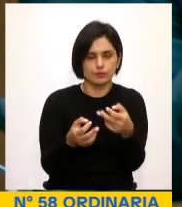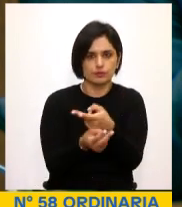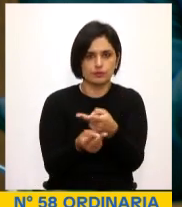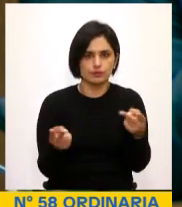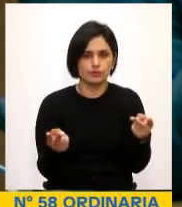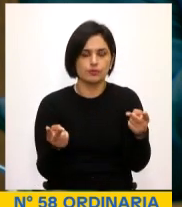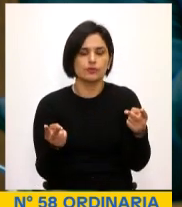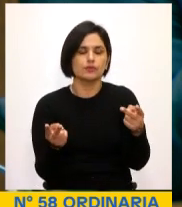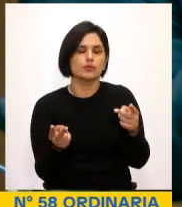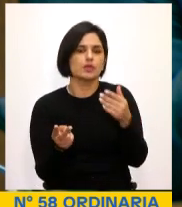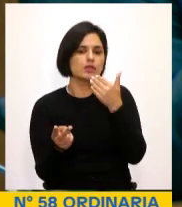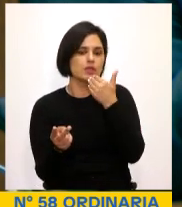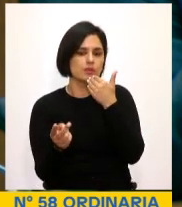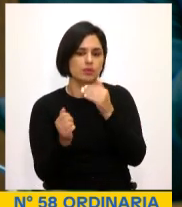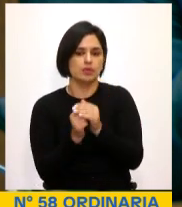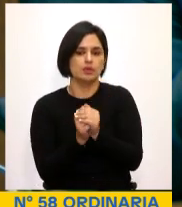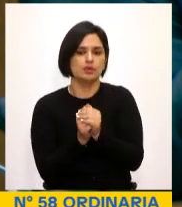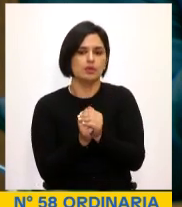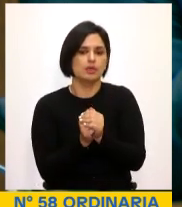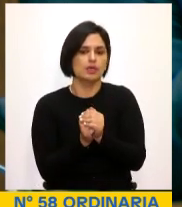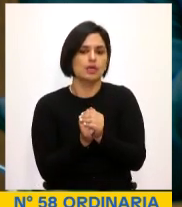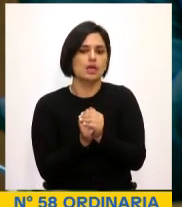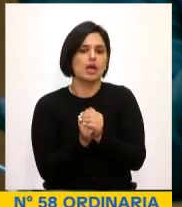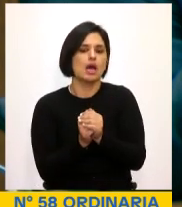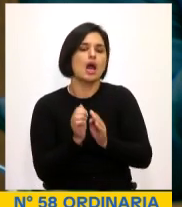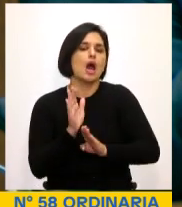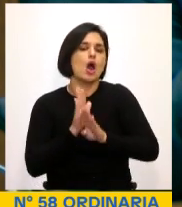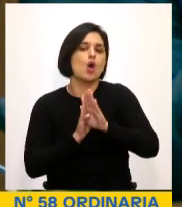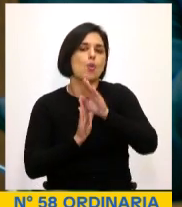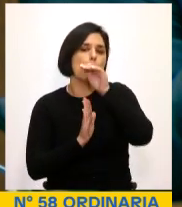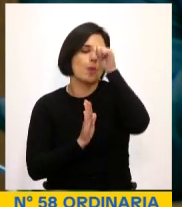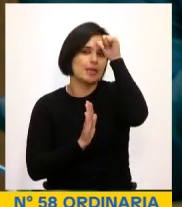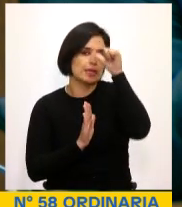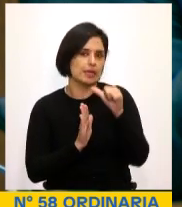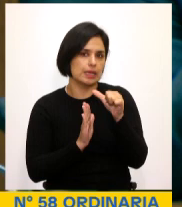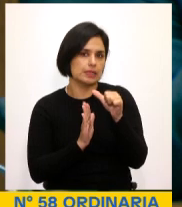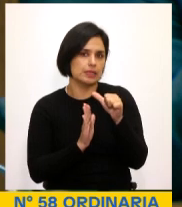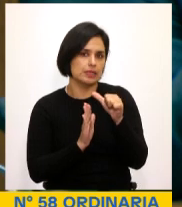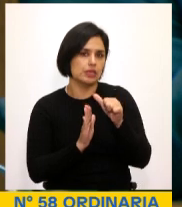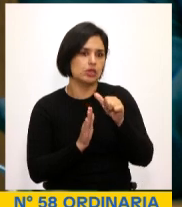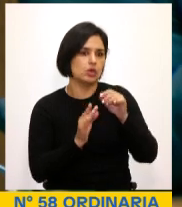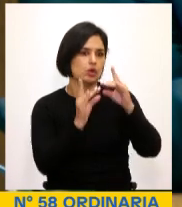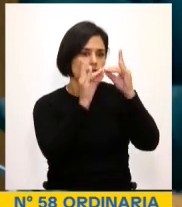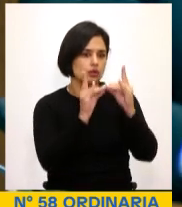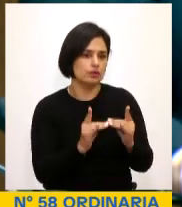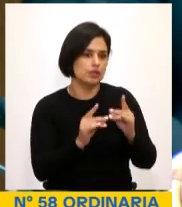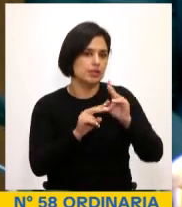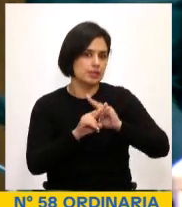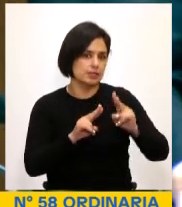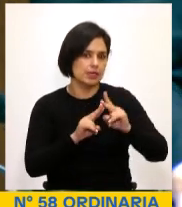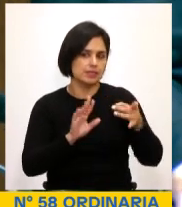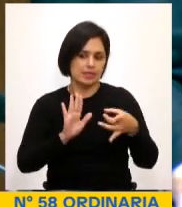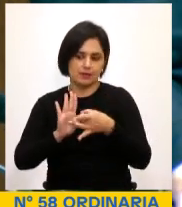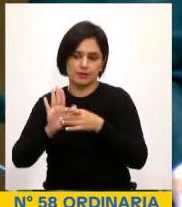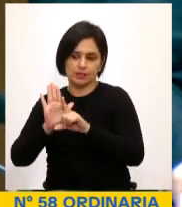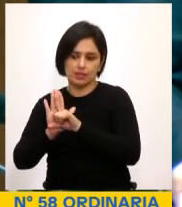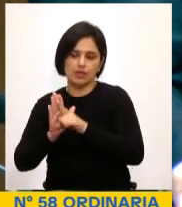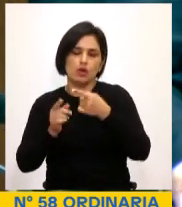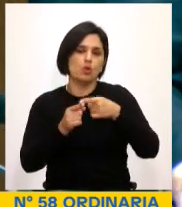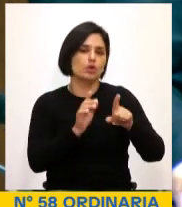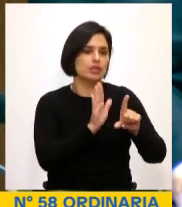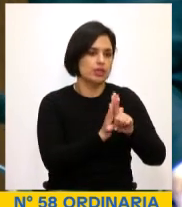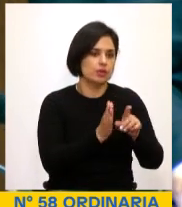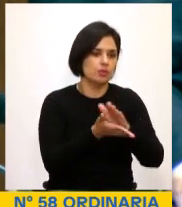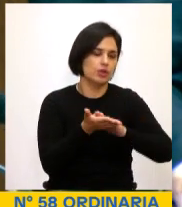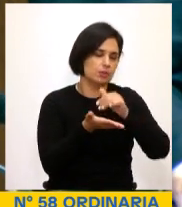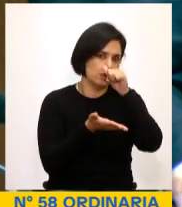de la del mismo modo se agravan las sanciones cuando dichos funerales se realicen infringiendo las disposiciones de esta ley o de otras como es la